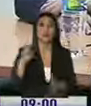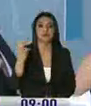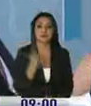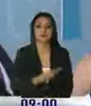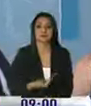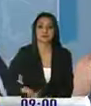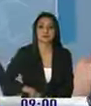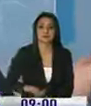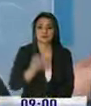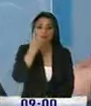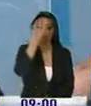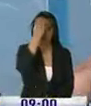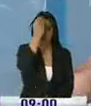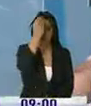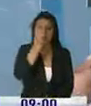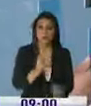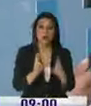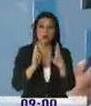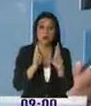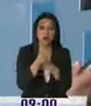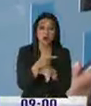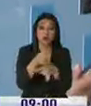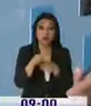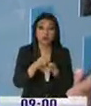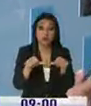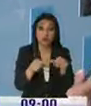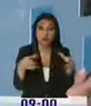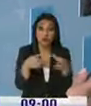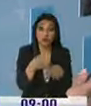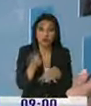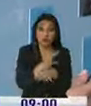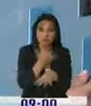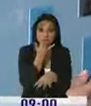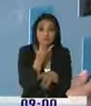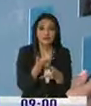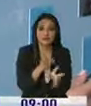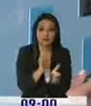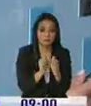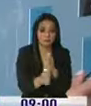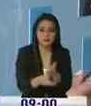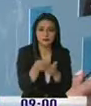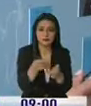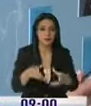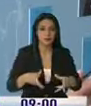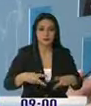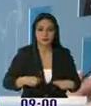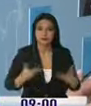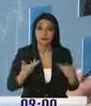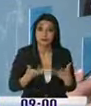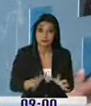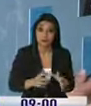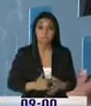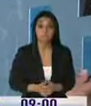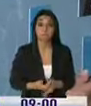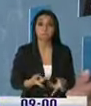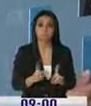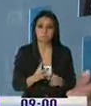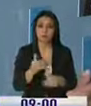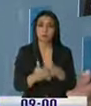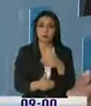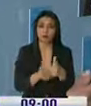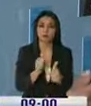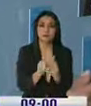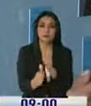Glass. Que esperamos que esta vez el CAL no se equivoque, dé paso al mismo y a su vez pase el